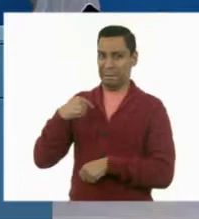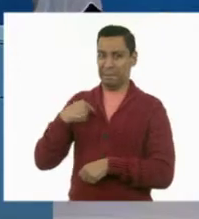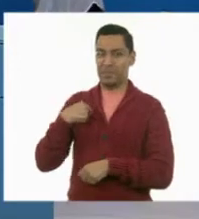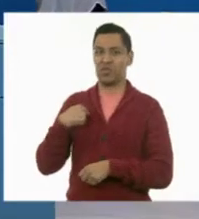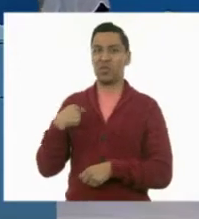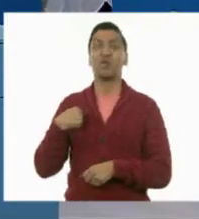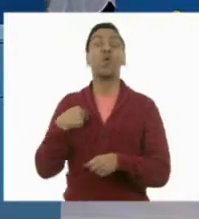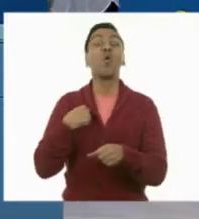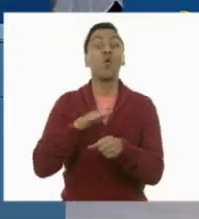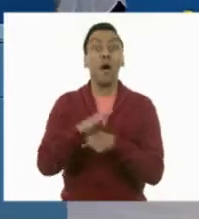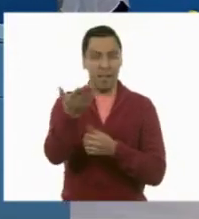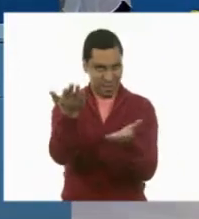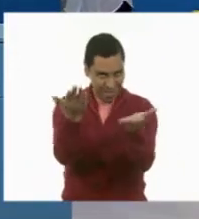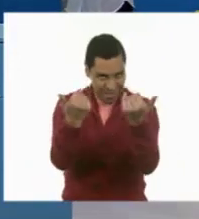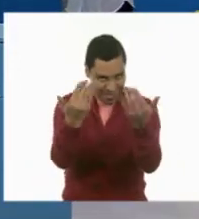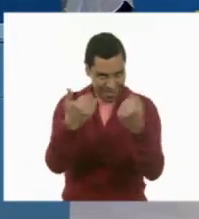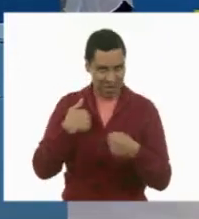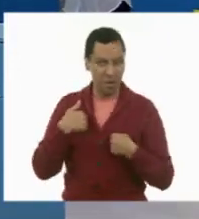elijo, chicos?